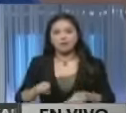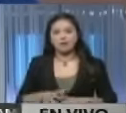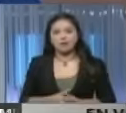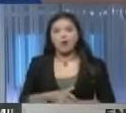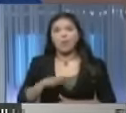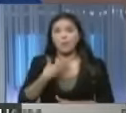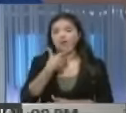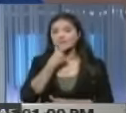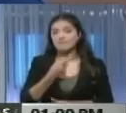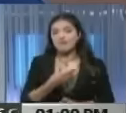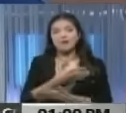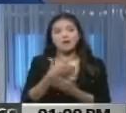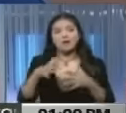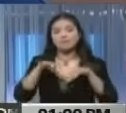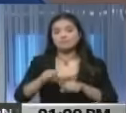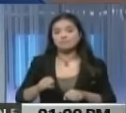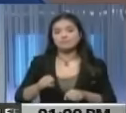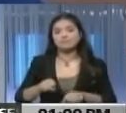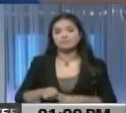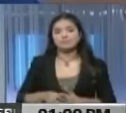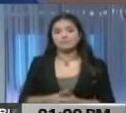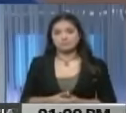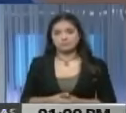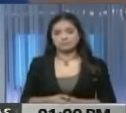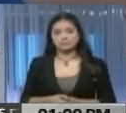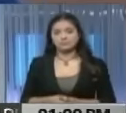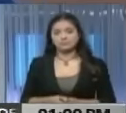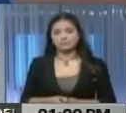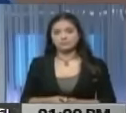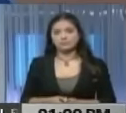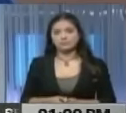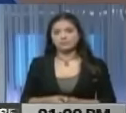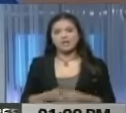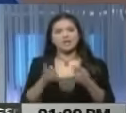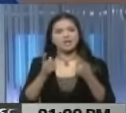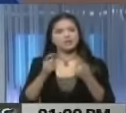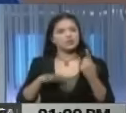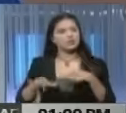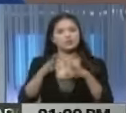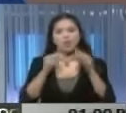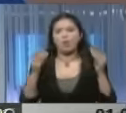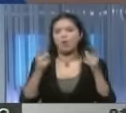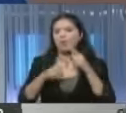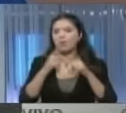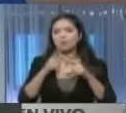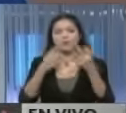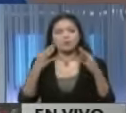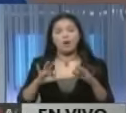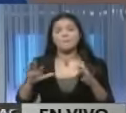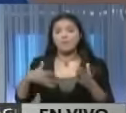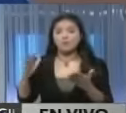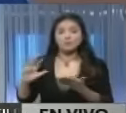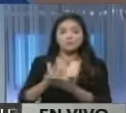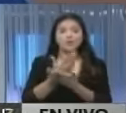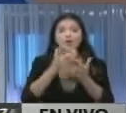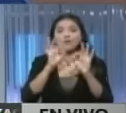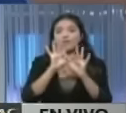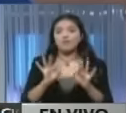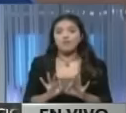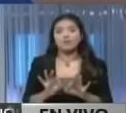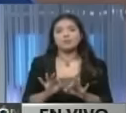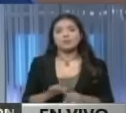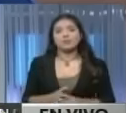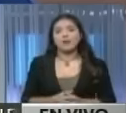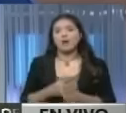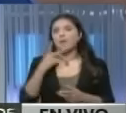para facilitar la apropiación indebida y legítima de sus recursos naturales, para derrotar modelos de